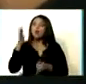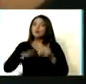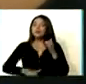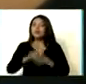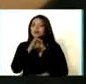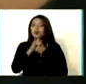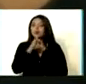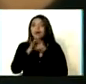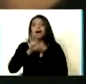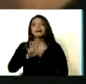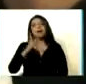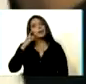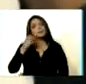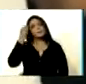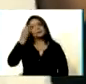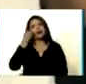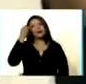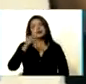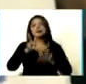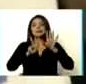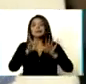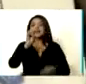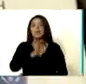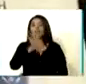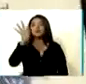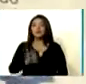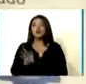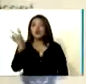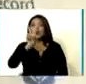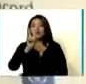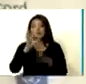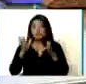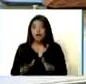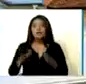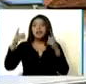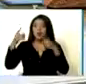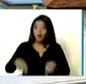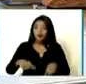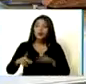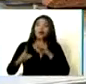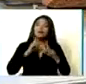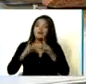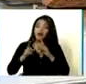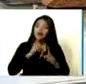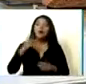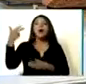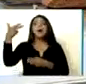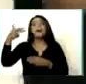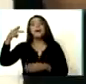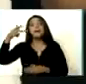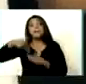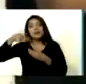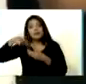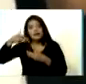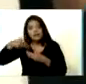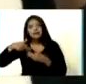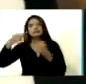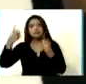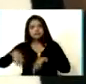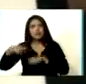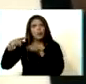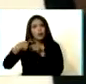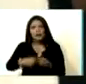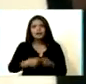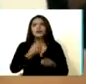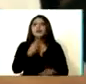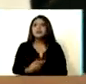así piensa, más del 70% de los venezolanos está de acuerdo con este proceso de diálogo. PDVSA ha mejorado un récord crediticio. Esto lo